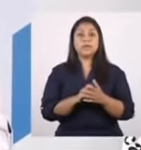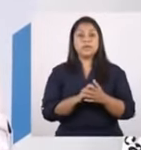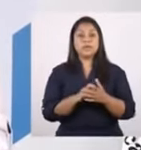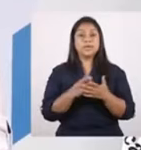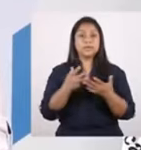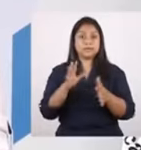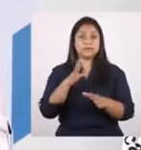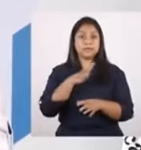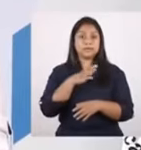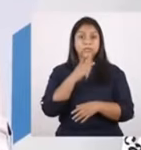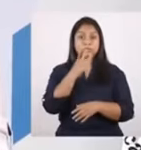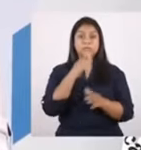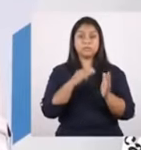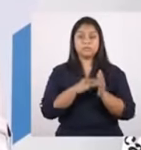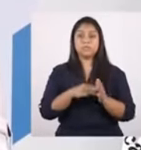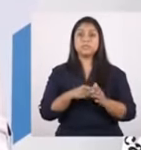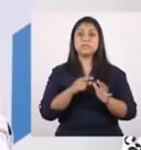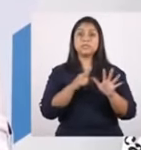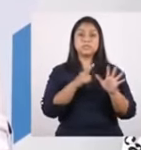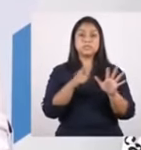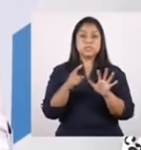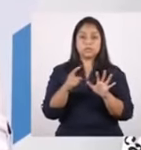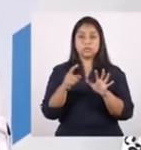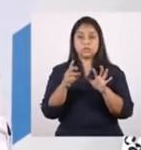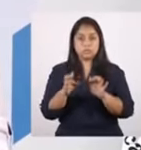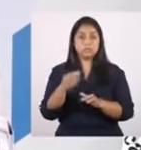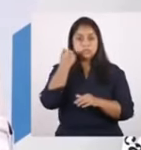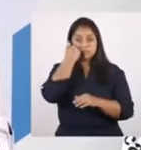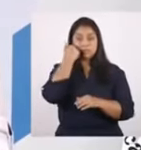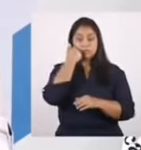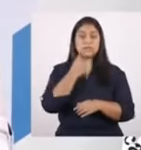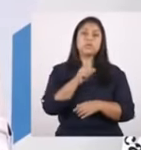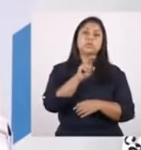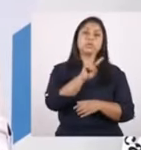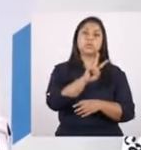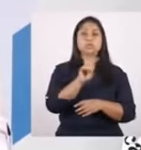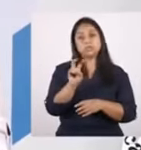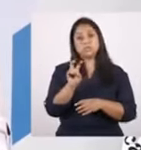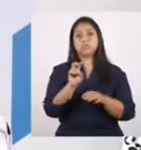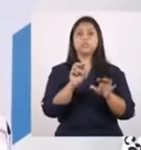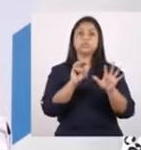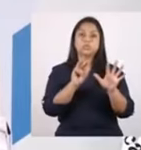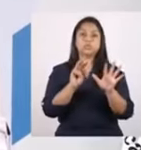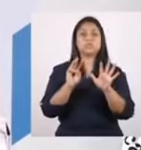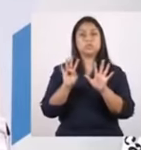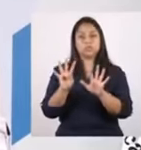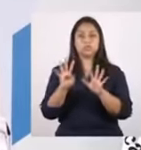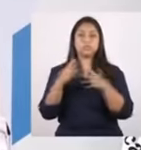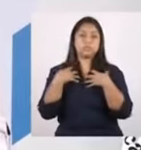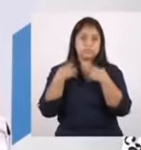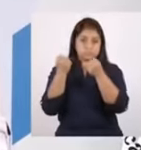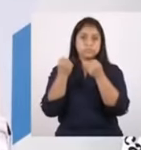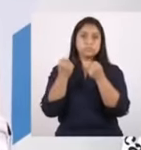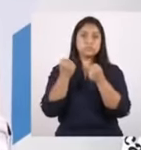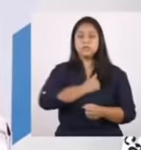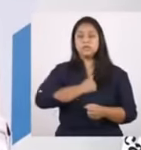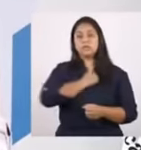Tenemos 3.600 casos activos, 289 pacientes recuperados y seguimos